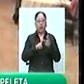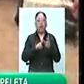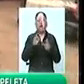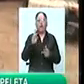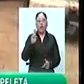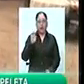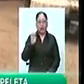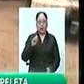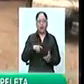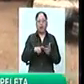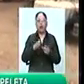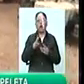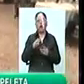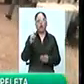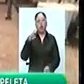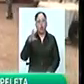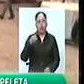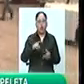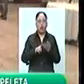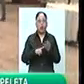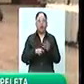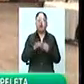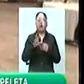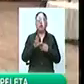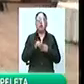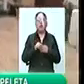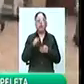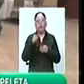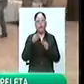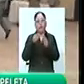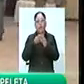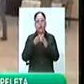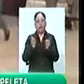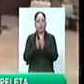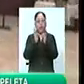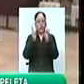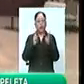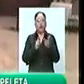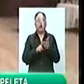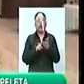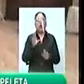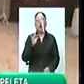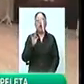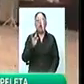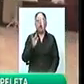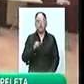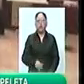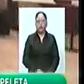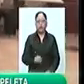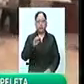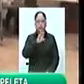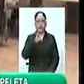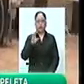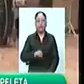4 Sol, 5 ASIP, 6 Frente para la Victoria, 7 Unidos y 8 Creemos, ¿no?